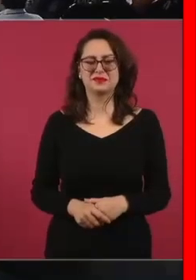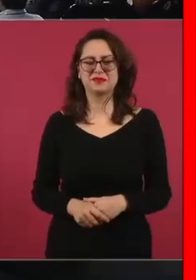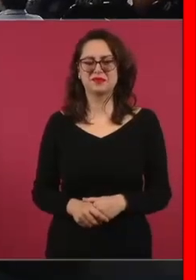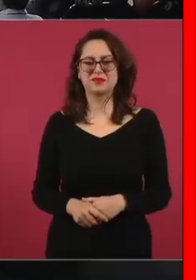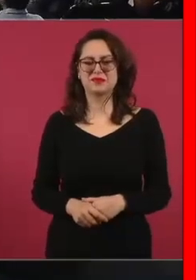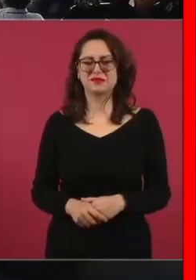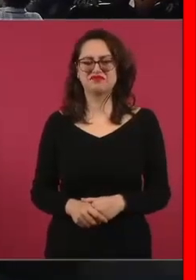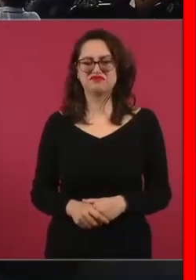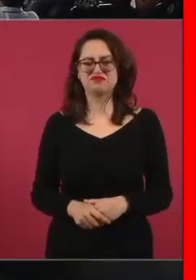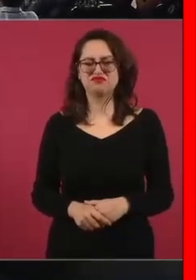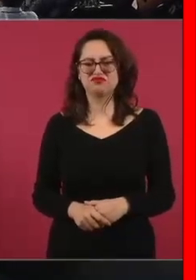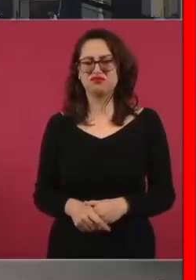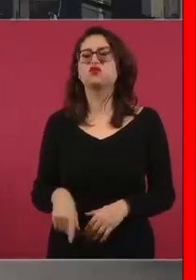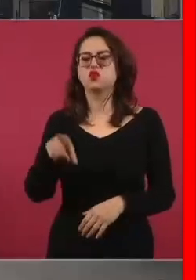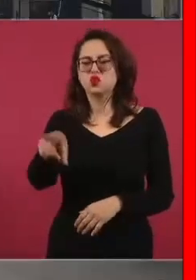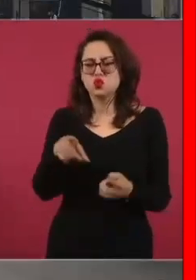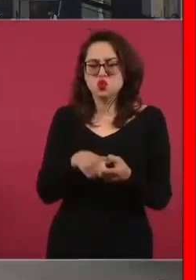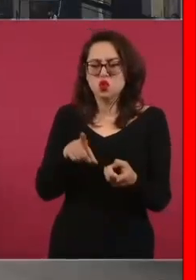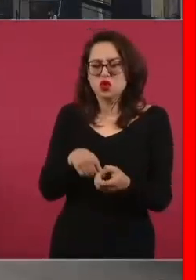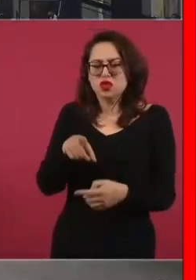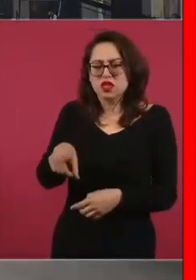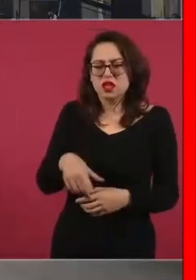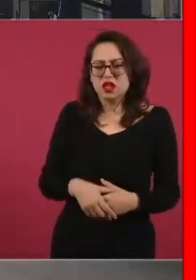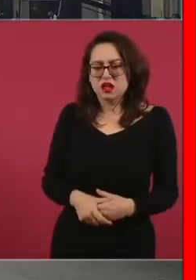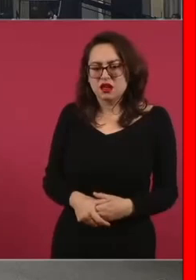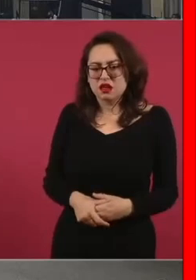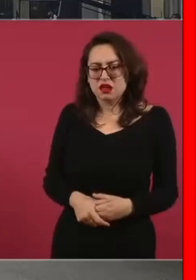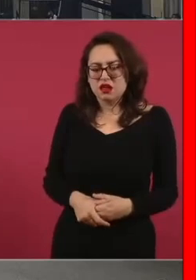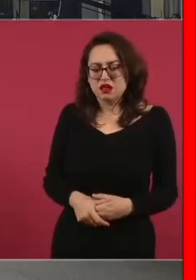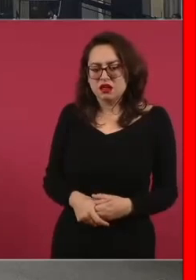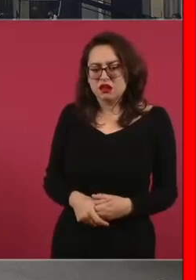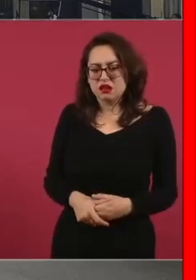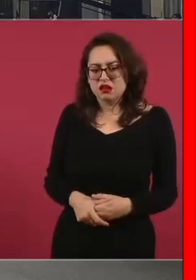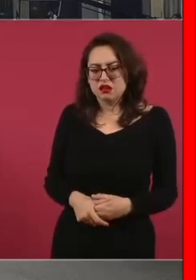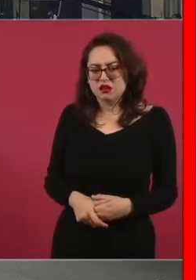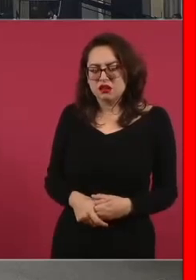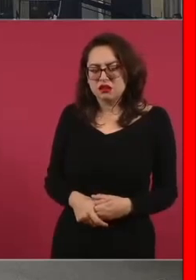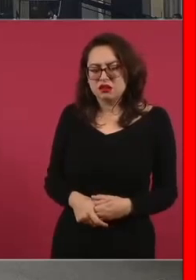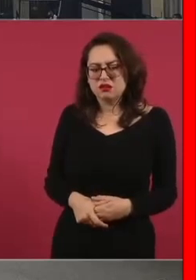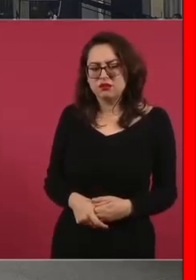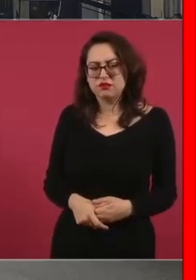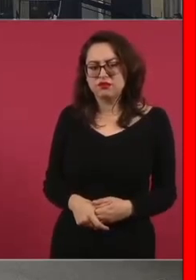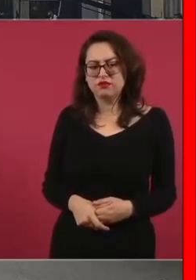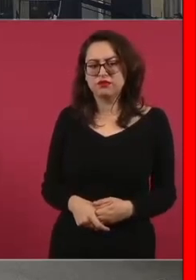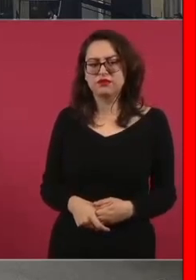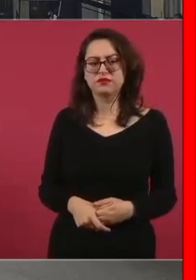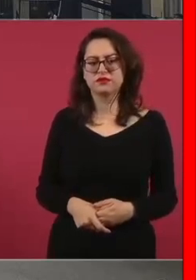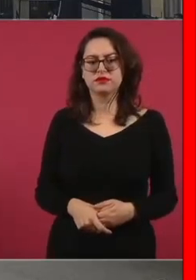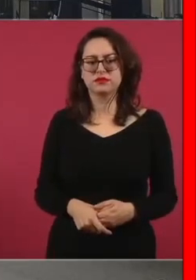¿Dónde estabas tú? Ahí en Morena, en la cobertura de la tele. Pues estaba allá, es que yo